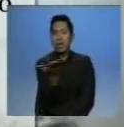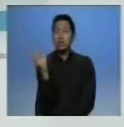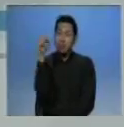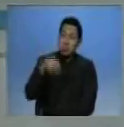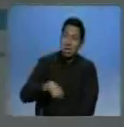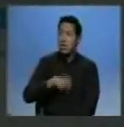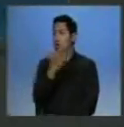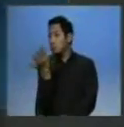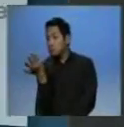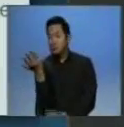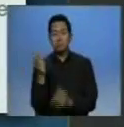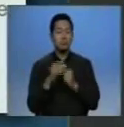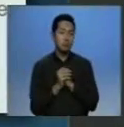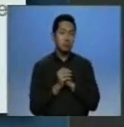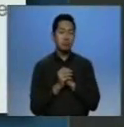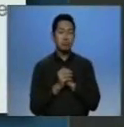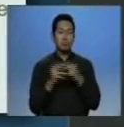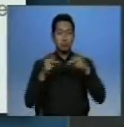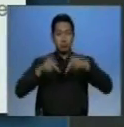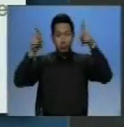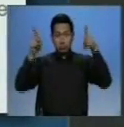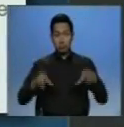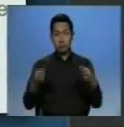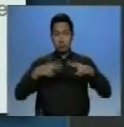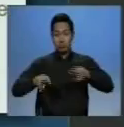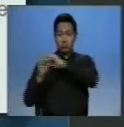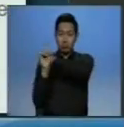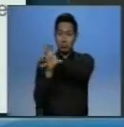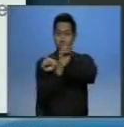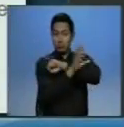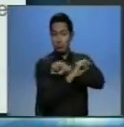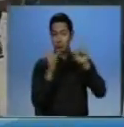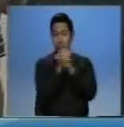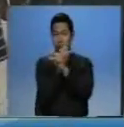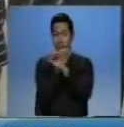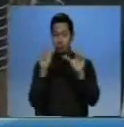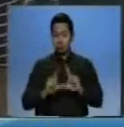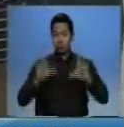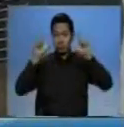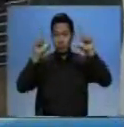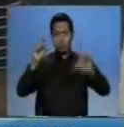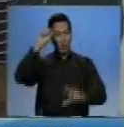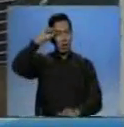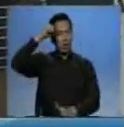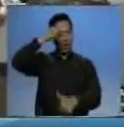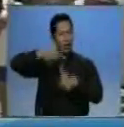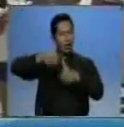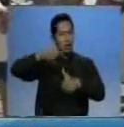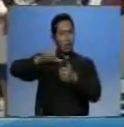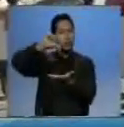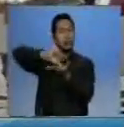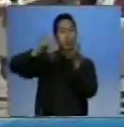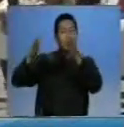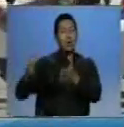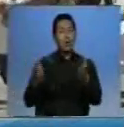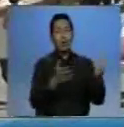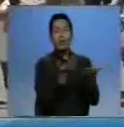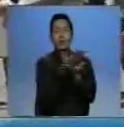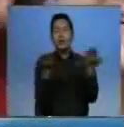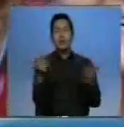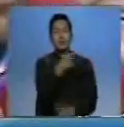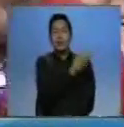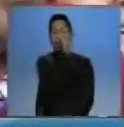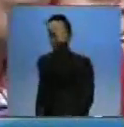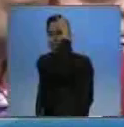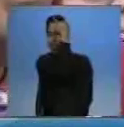no. El editorial, que también fue promocionado en su cuenta de Twitter, recordó a los ciudadanos los métodos de chantajes utilizados por